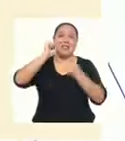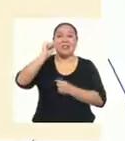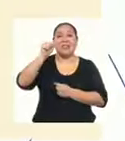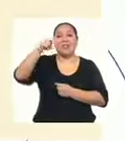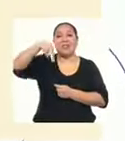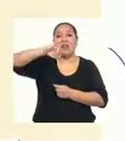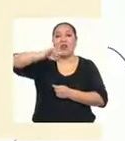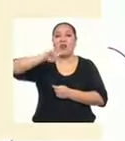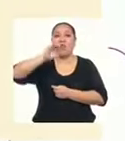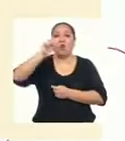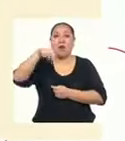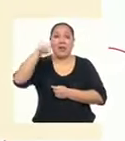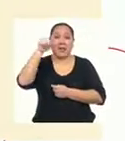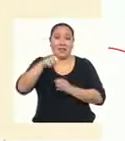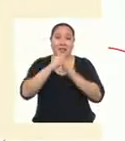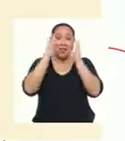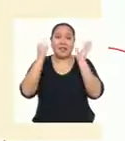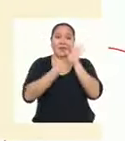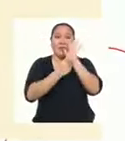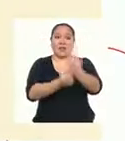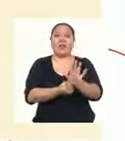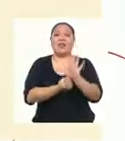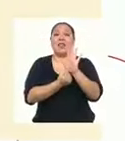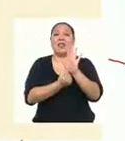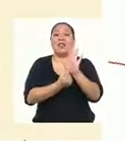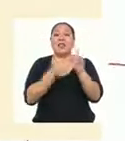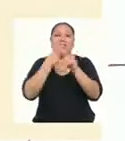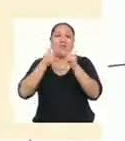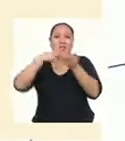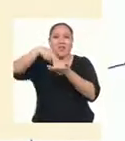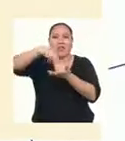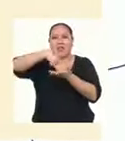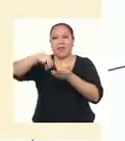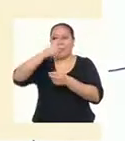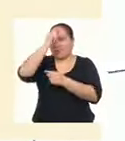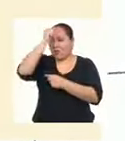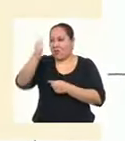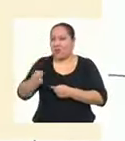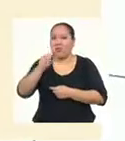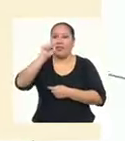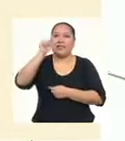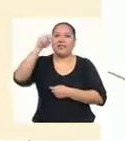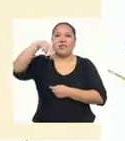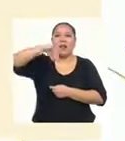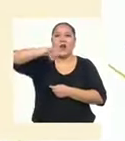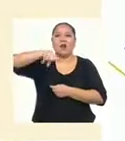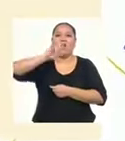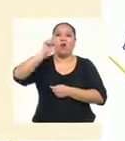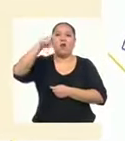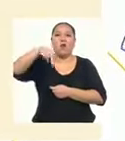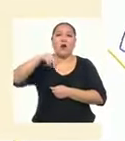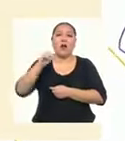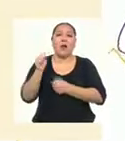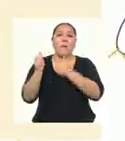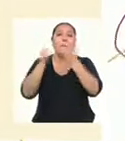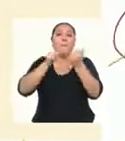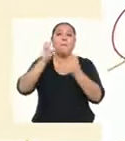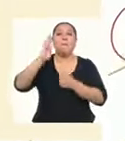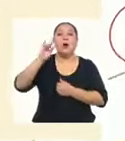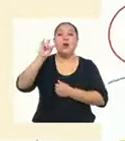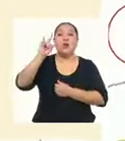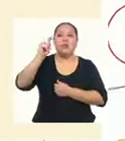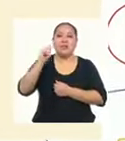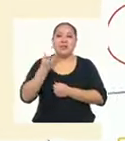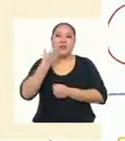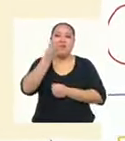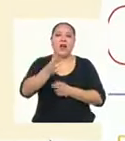presentan diferentes danzas en honor a San Juan Bautista. Por ello, los habitantes acuden a los ríos y